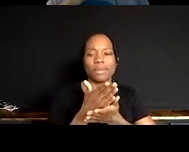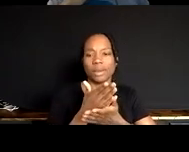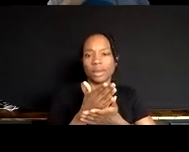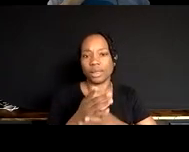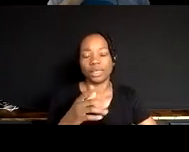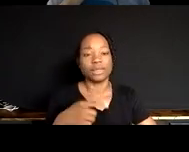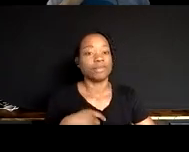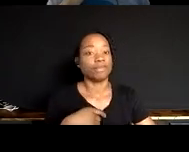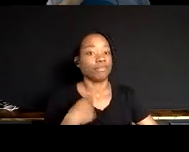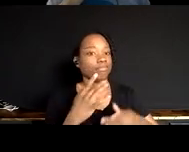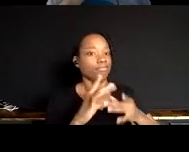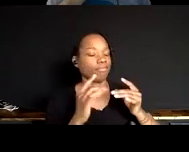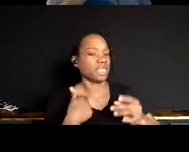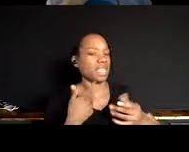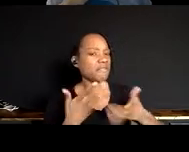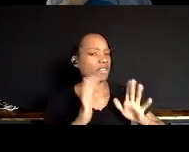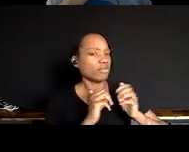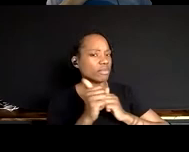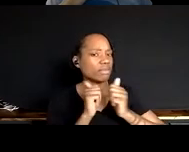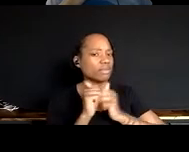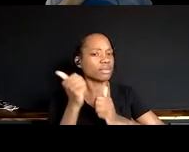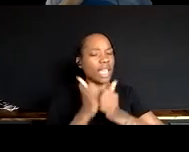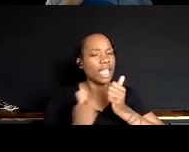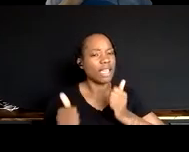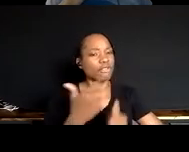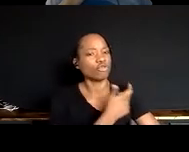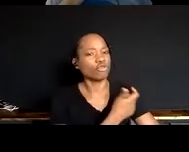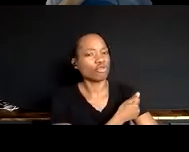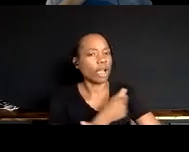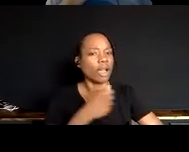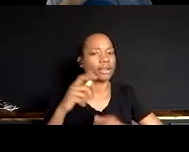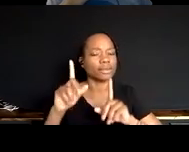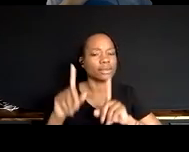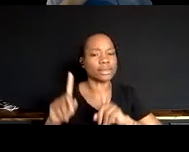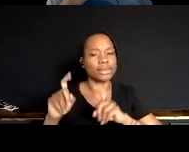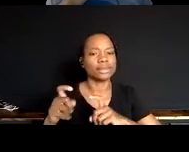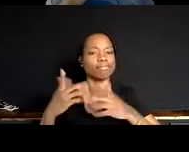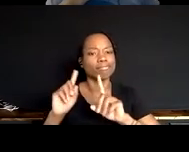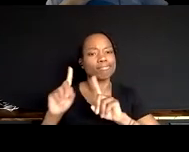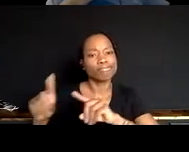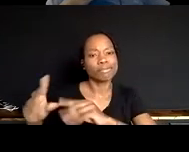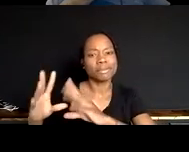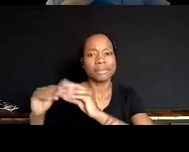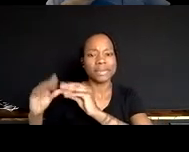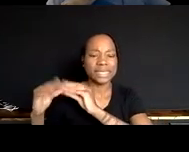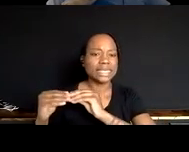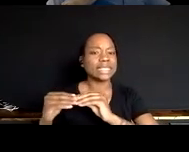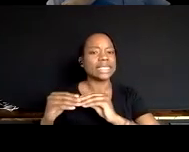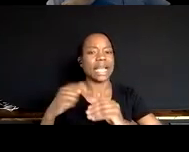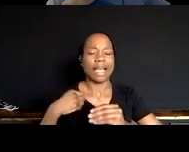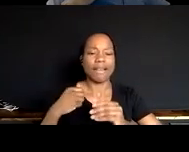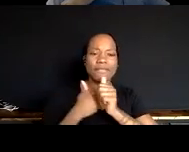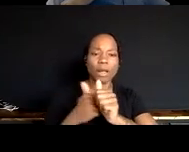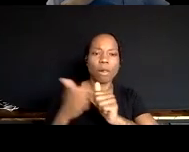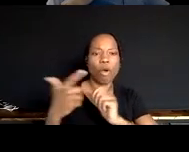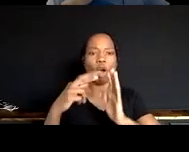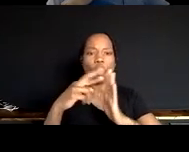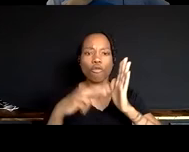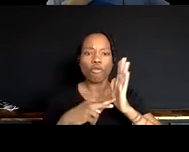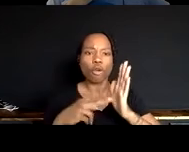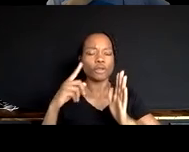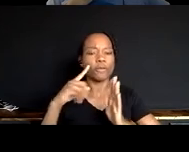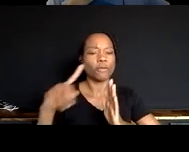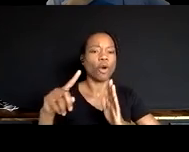que detenerse. Yo he pasado todas las pruebas de drogas que me han dado, he llegado a todos los requerimientos y he llegado a todas las reglas